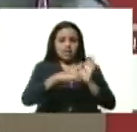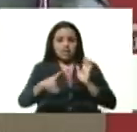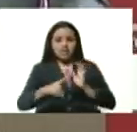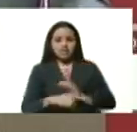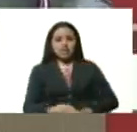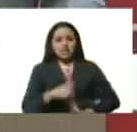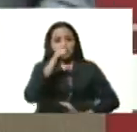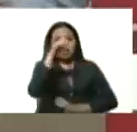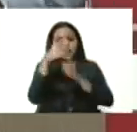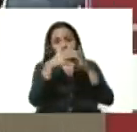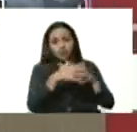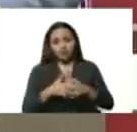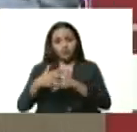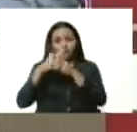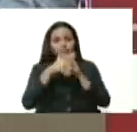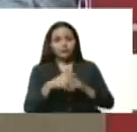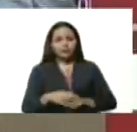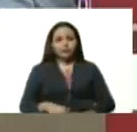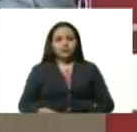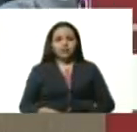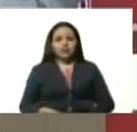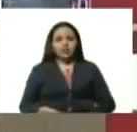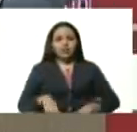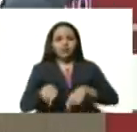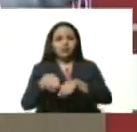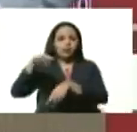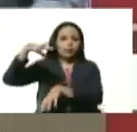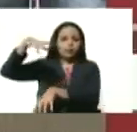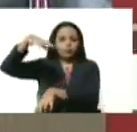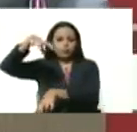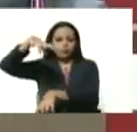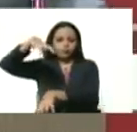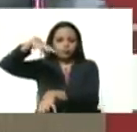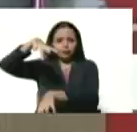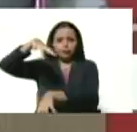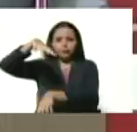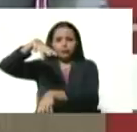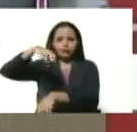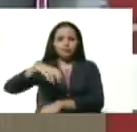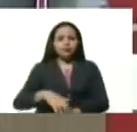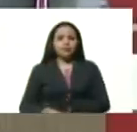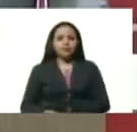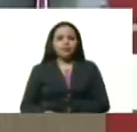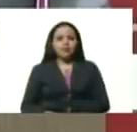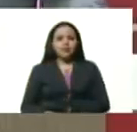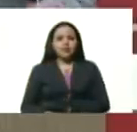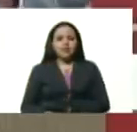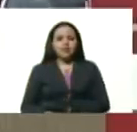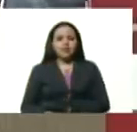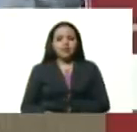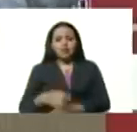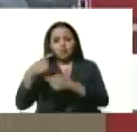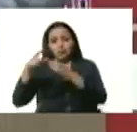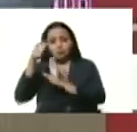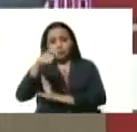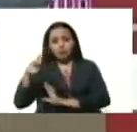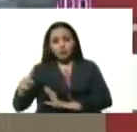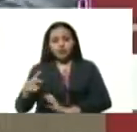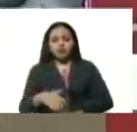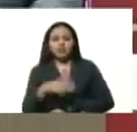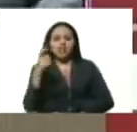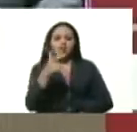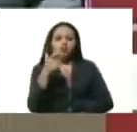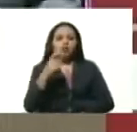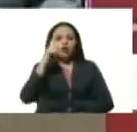Donald Trump, que es un instrumento, que es una marioneta de Leopoldo López, que persigue un